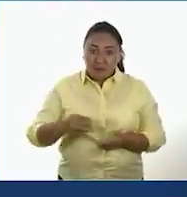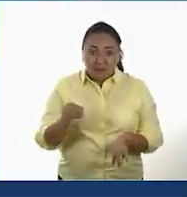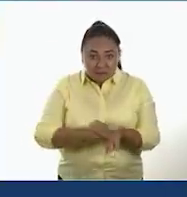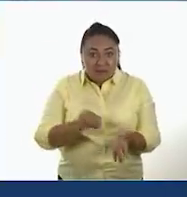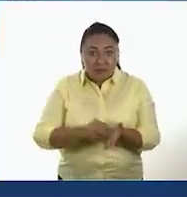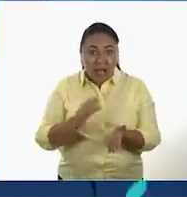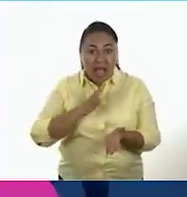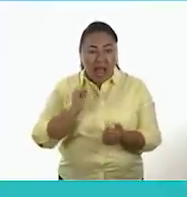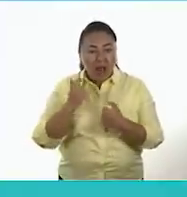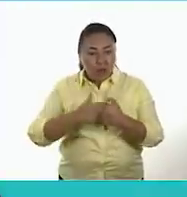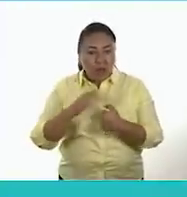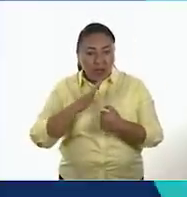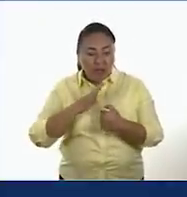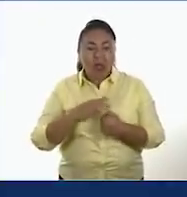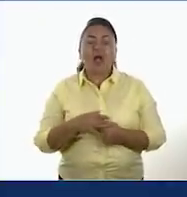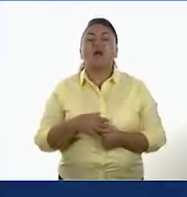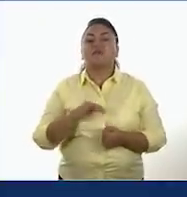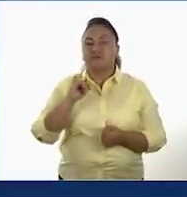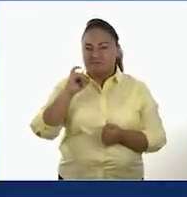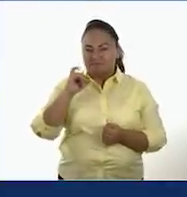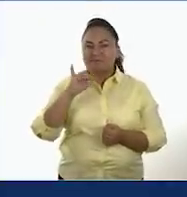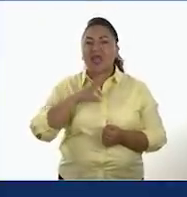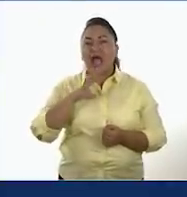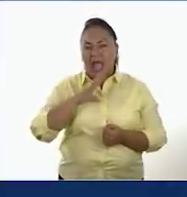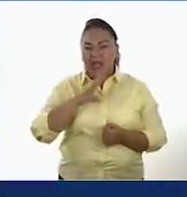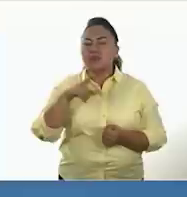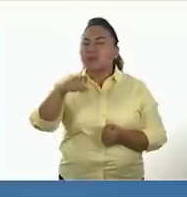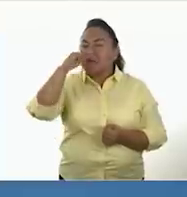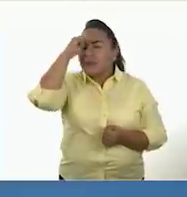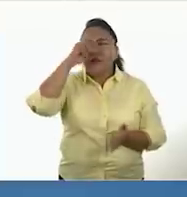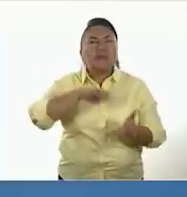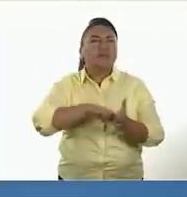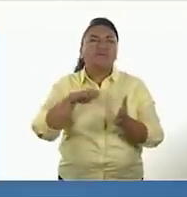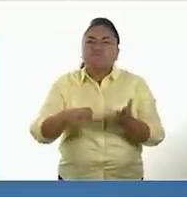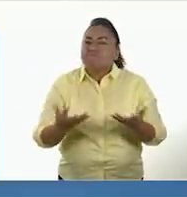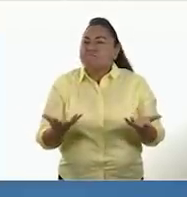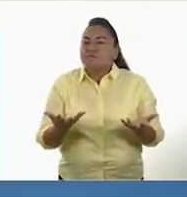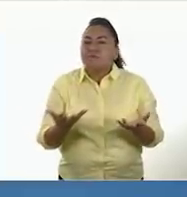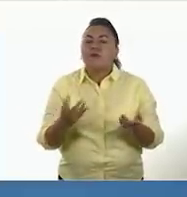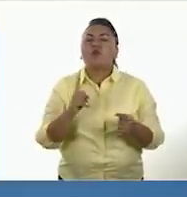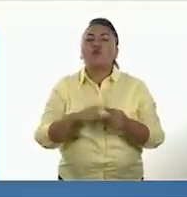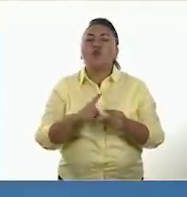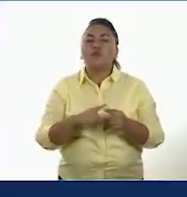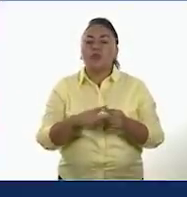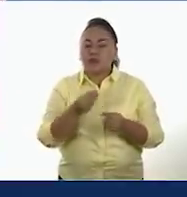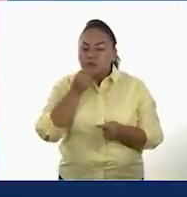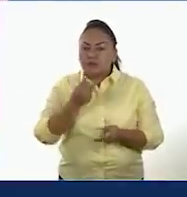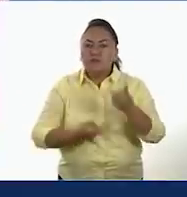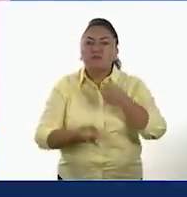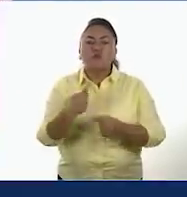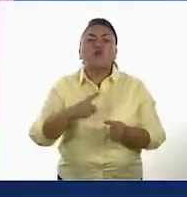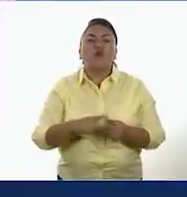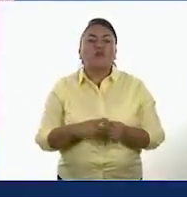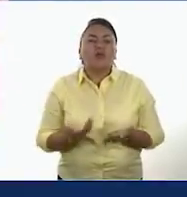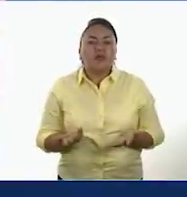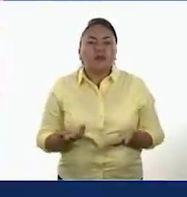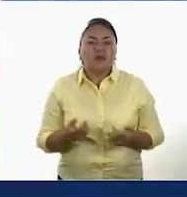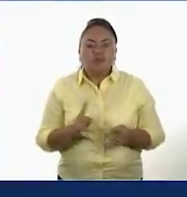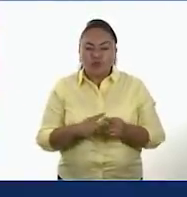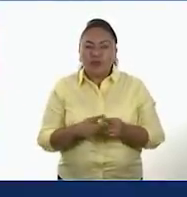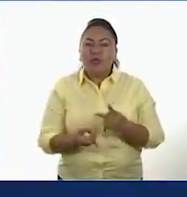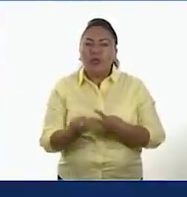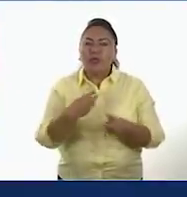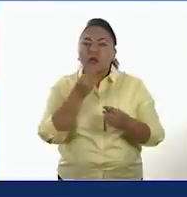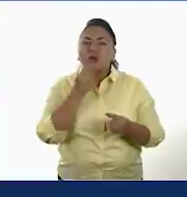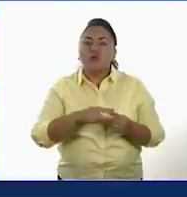Y van a encontrar que sí, piensen. Piensen, por ejemplo, ¿de dónde viene nuestra comida actualmente? ¿De dónde